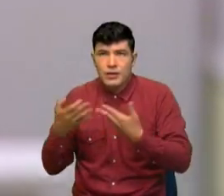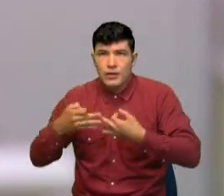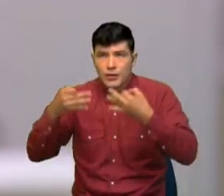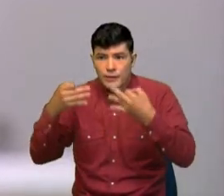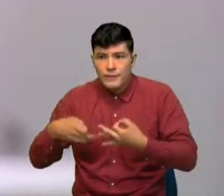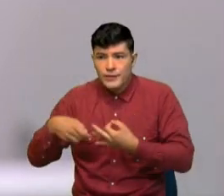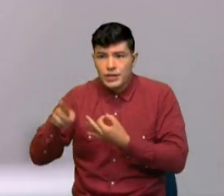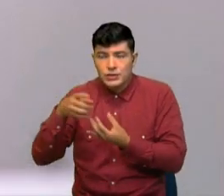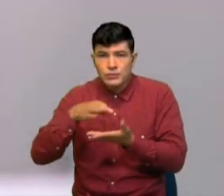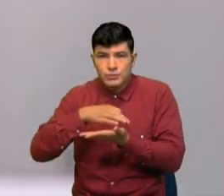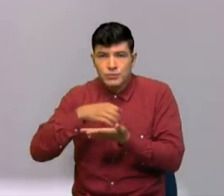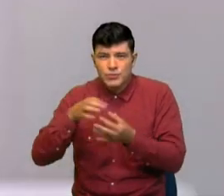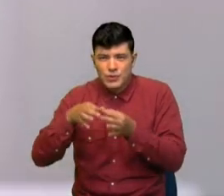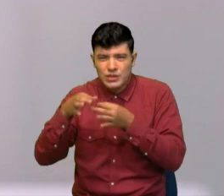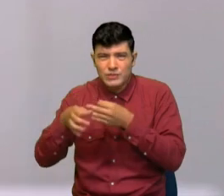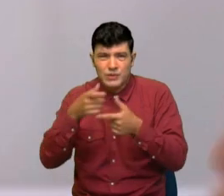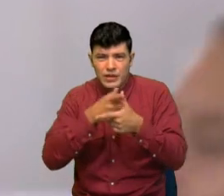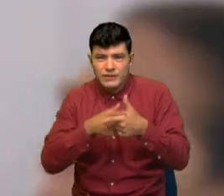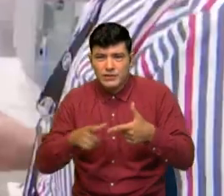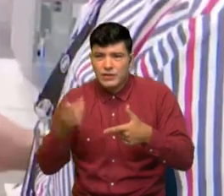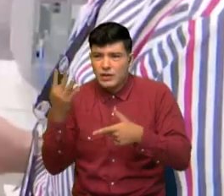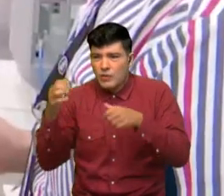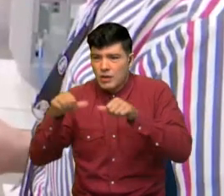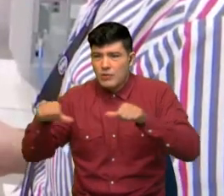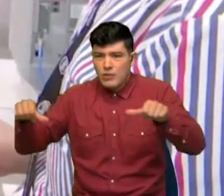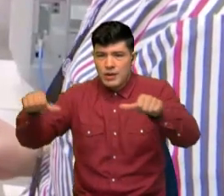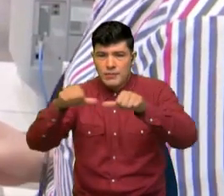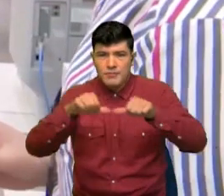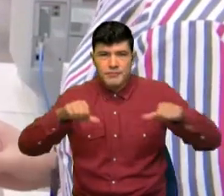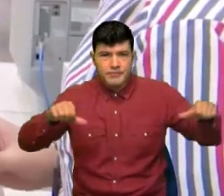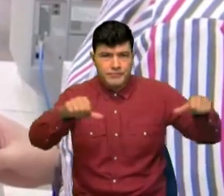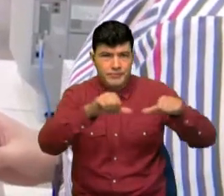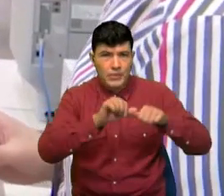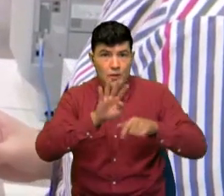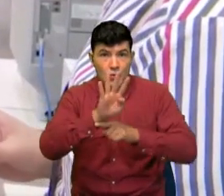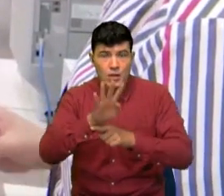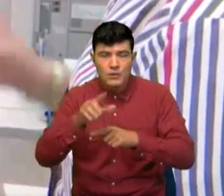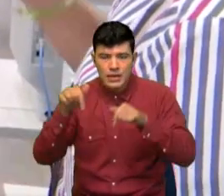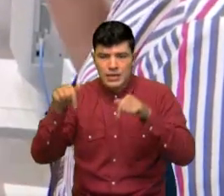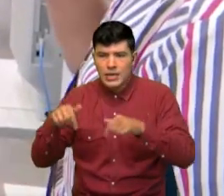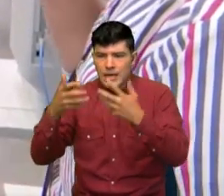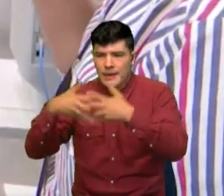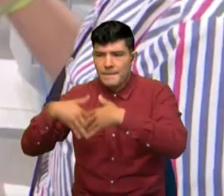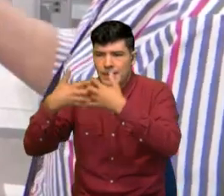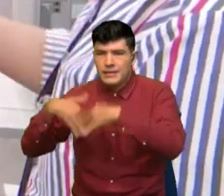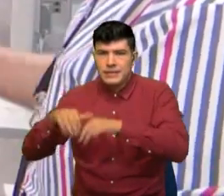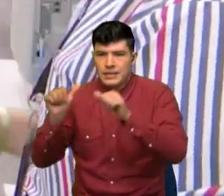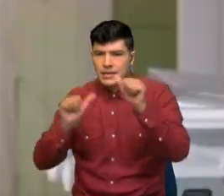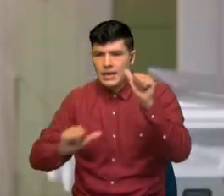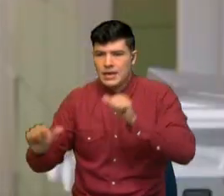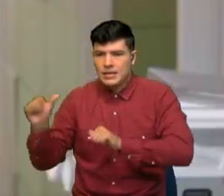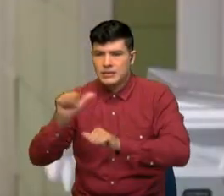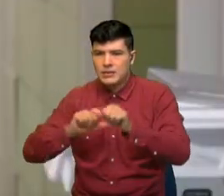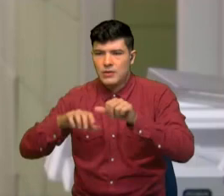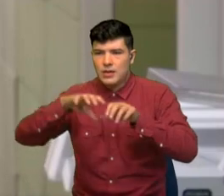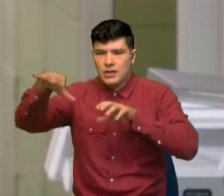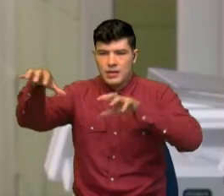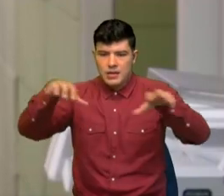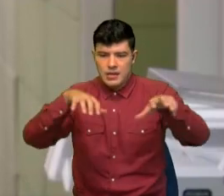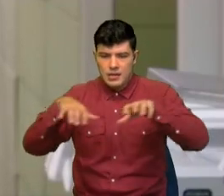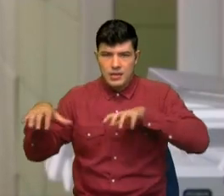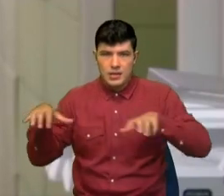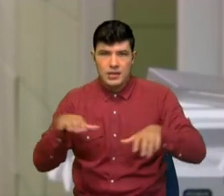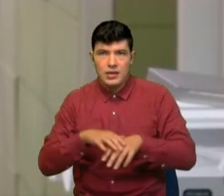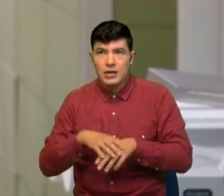que el municipio está dividido en cuatro sectores con una empresa de aseo asignada a cada sector lo que compete el tema